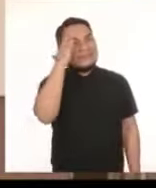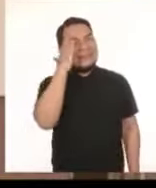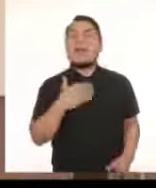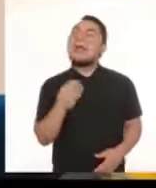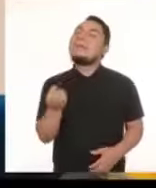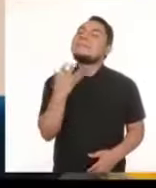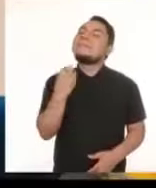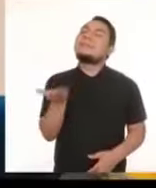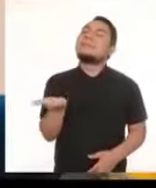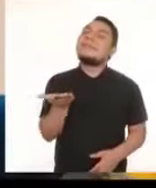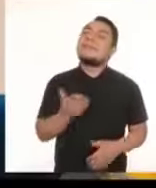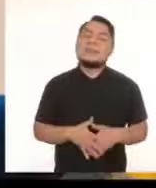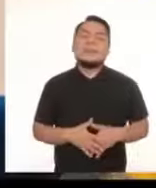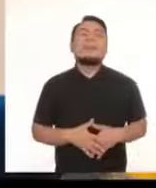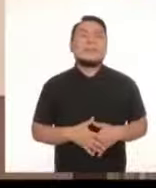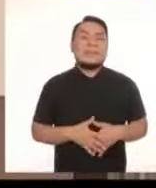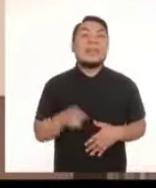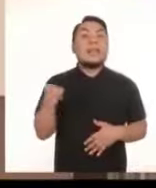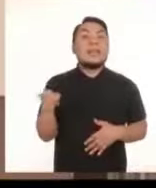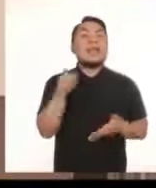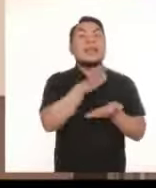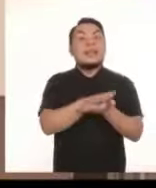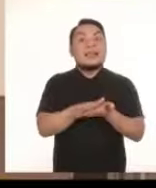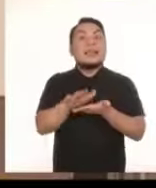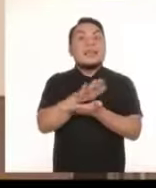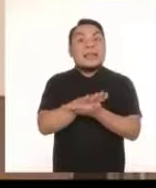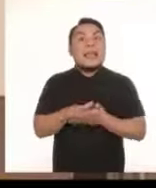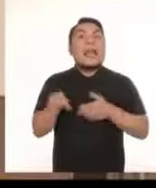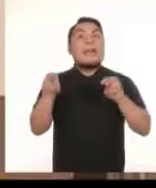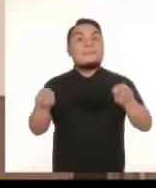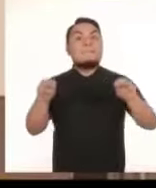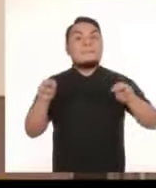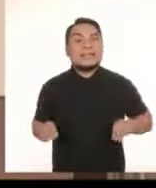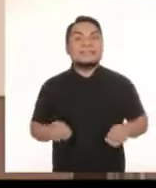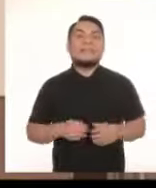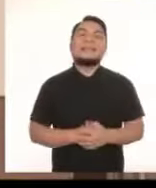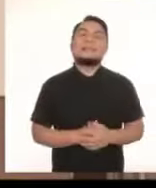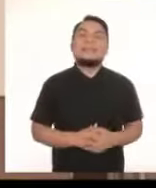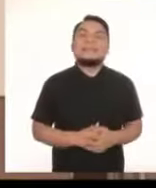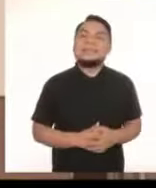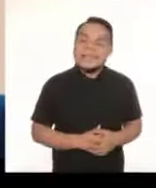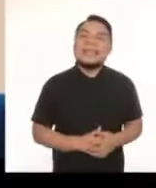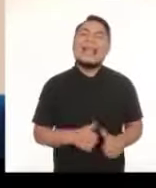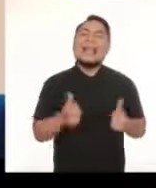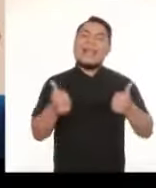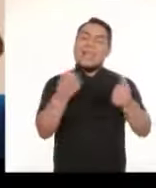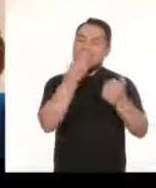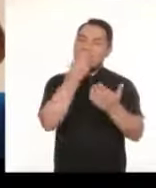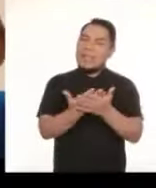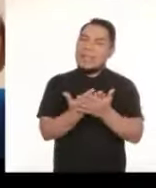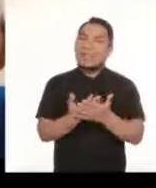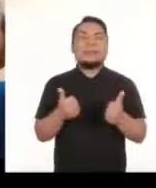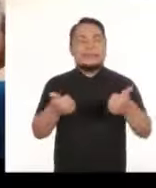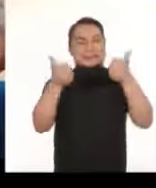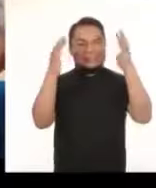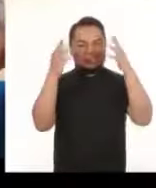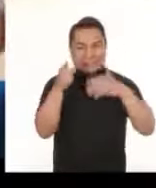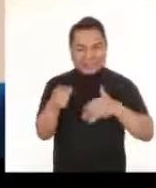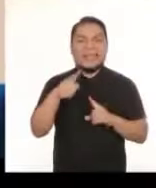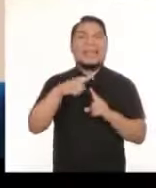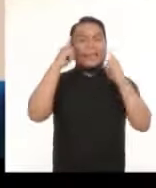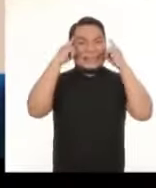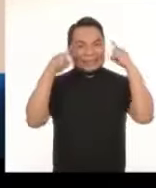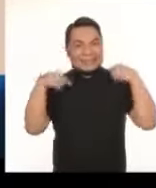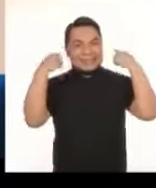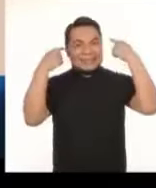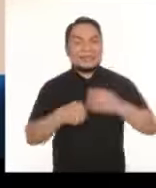Yo sé. Dime, Tito. Limpia la mesa. ¡Alimpuni! ¡Muy bien,